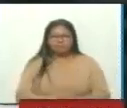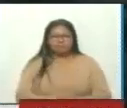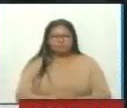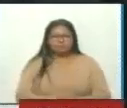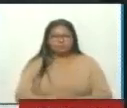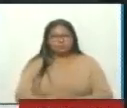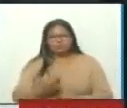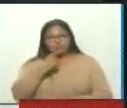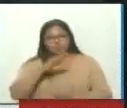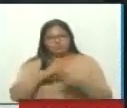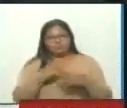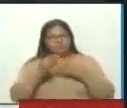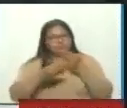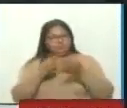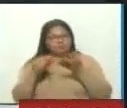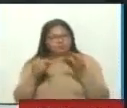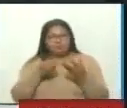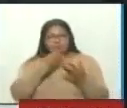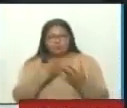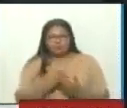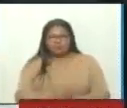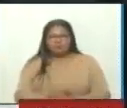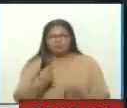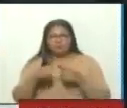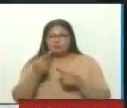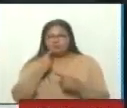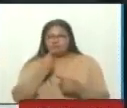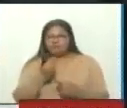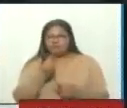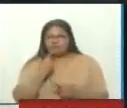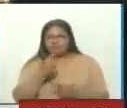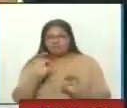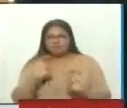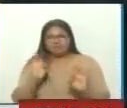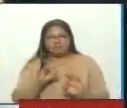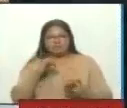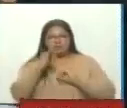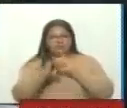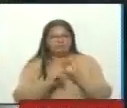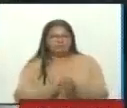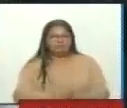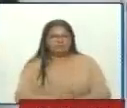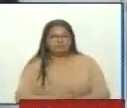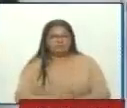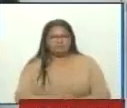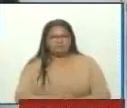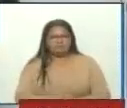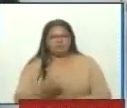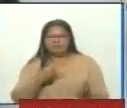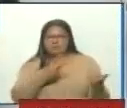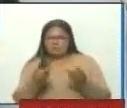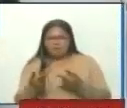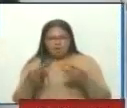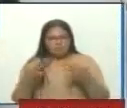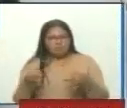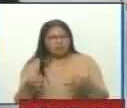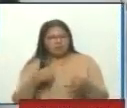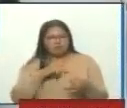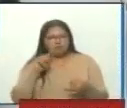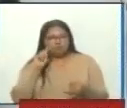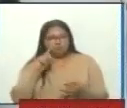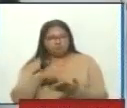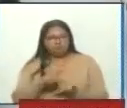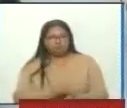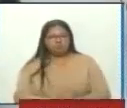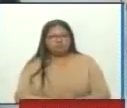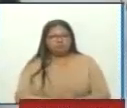están haciendo cosas muy buenas pero no lo dicen. Es un periodista internacional. Fue un invitado que fue un tuvimos invitado acá, que no es nada